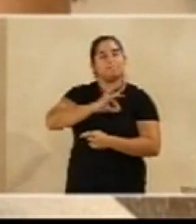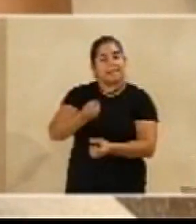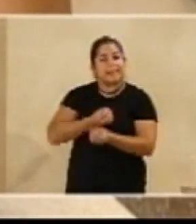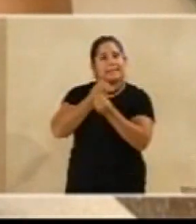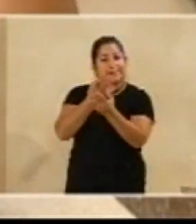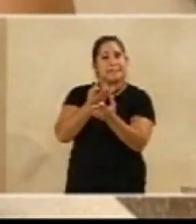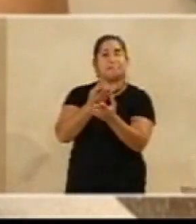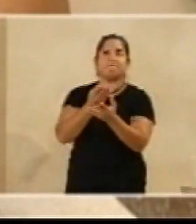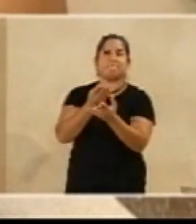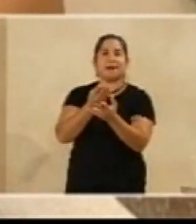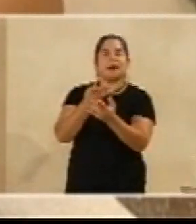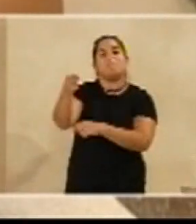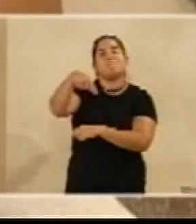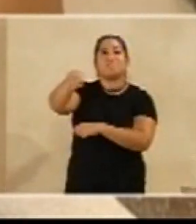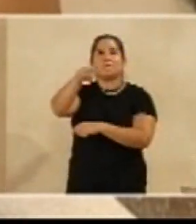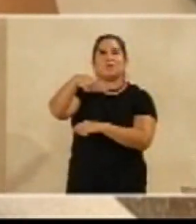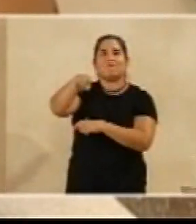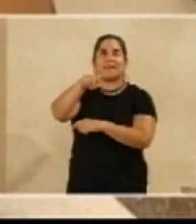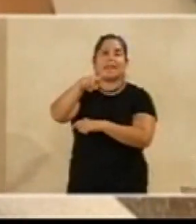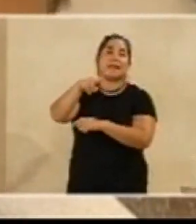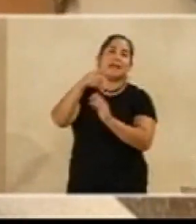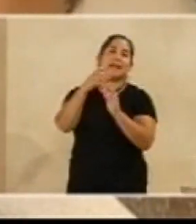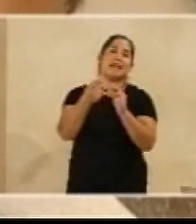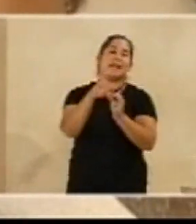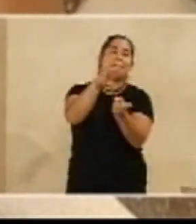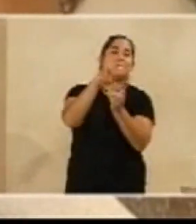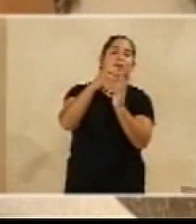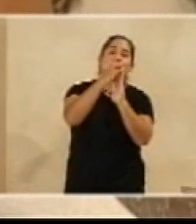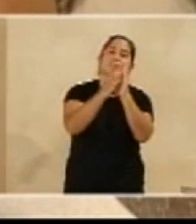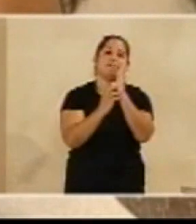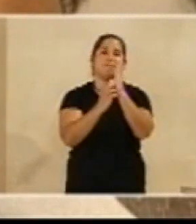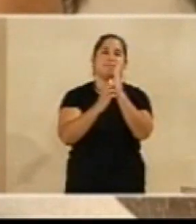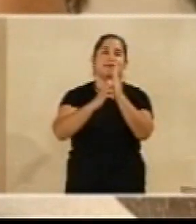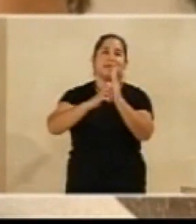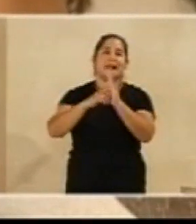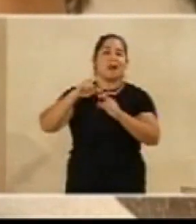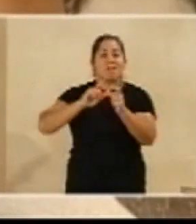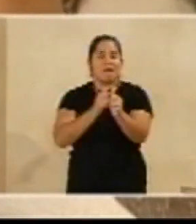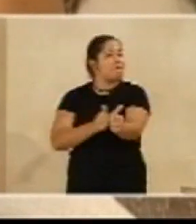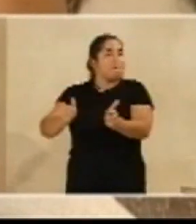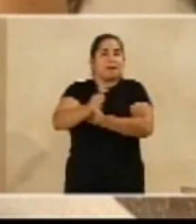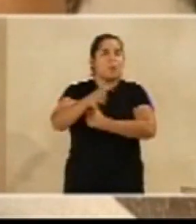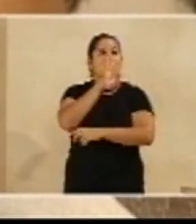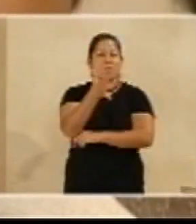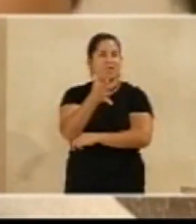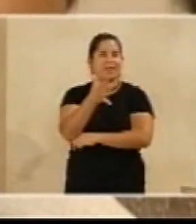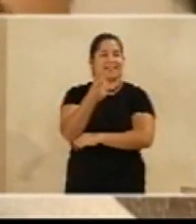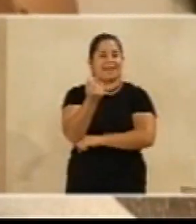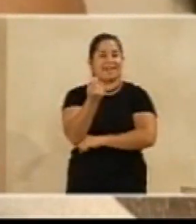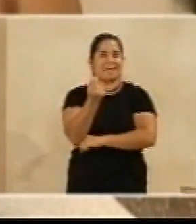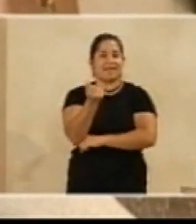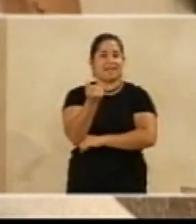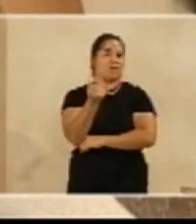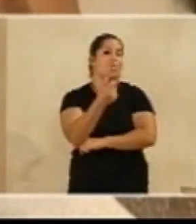abanderados de la bajada de impuestos porque el dinero donde mejor está en el bolsillo del almeriense, pues doten